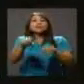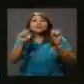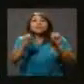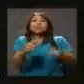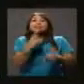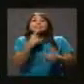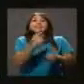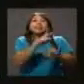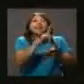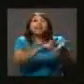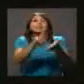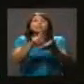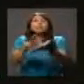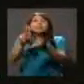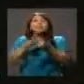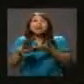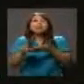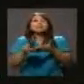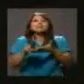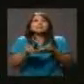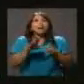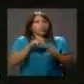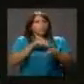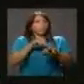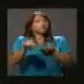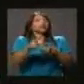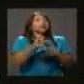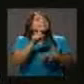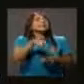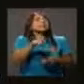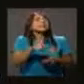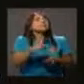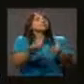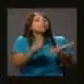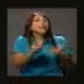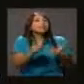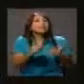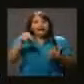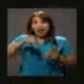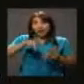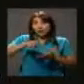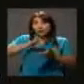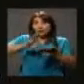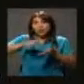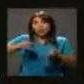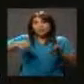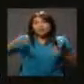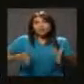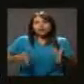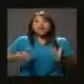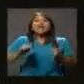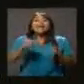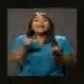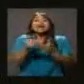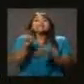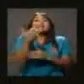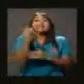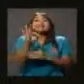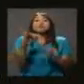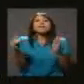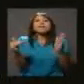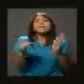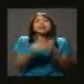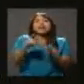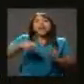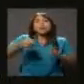de profesionales necesitamos. Hoy hay en el Colegio de Abogados casi 19 mil abogados. Usted levanta una piedra y sale un abogado.